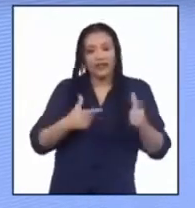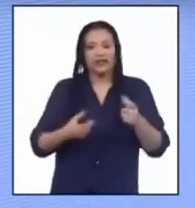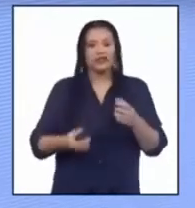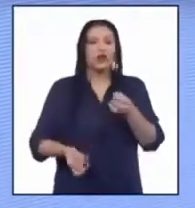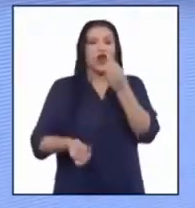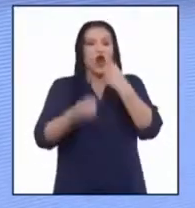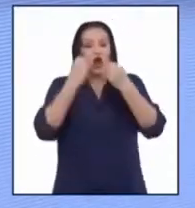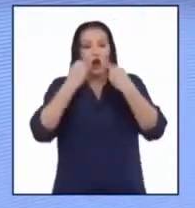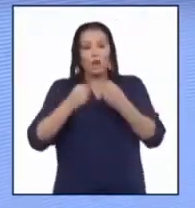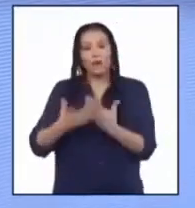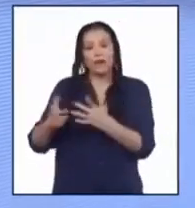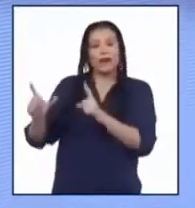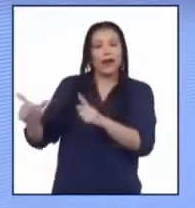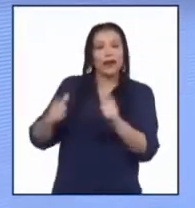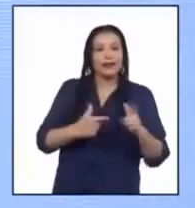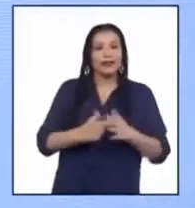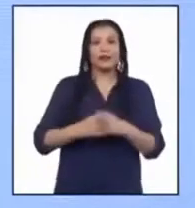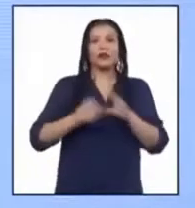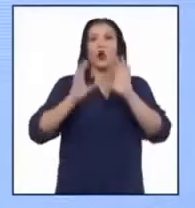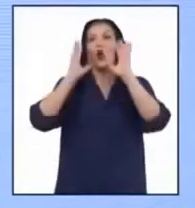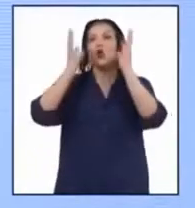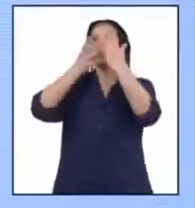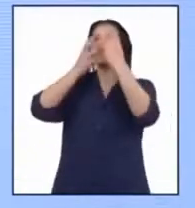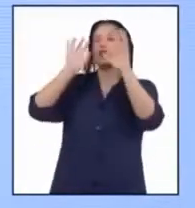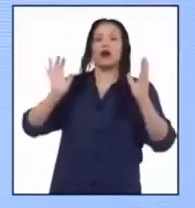la fiesta, pero